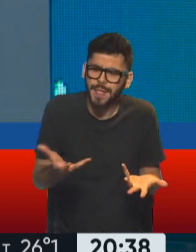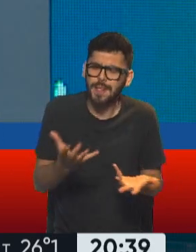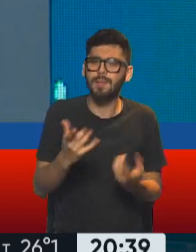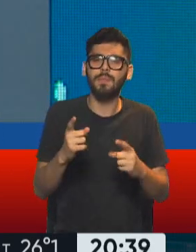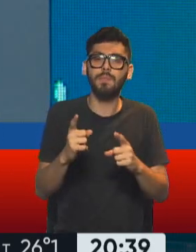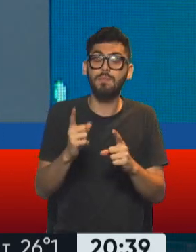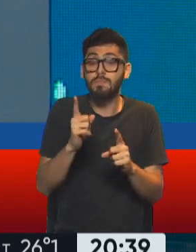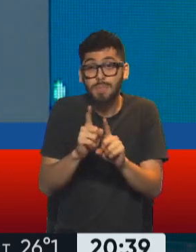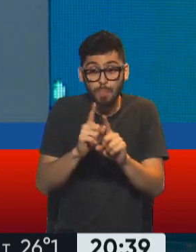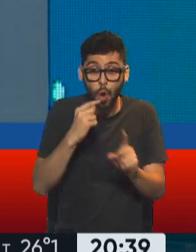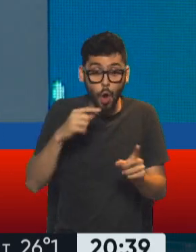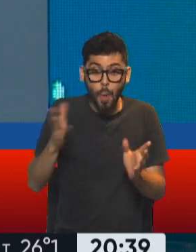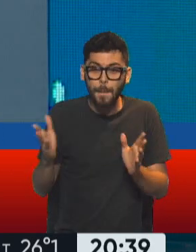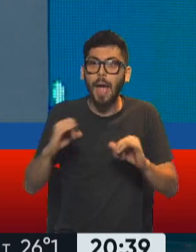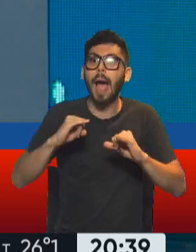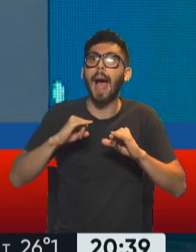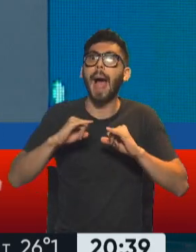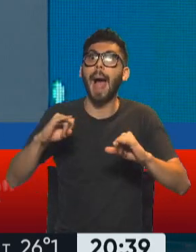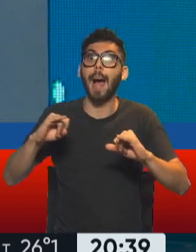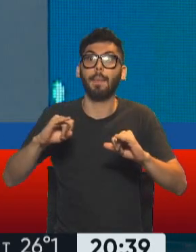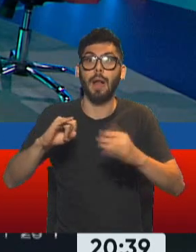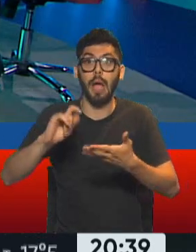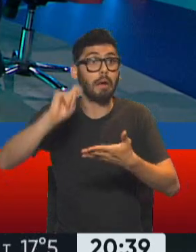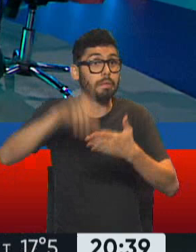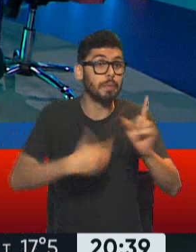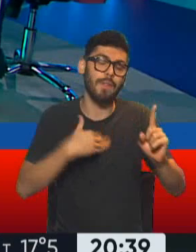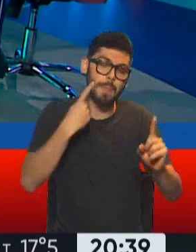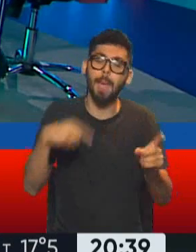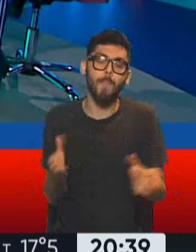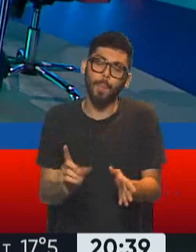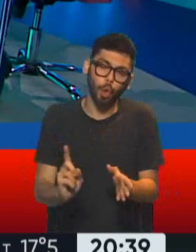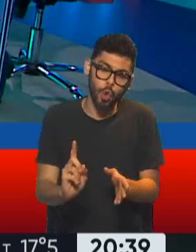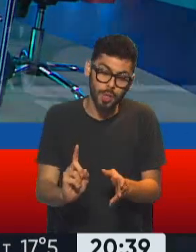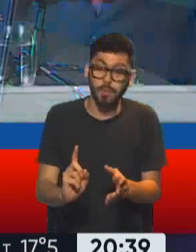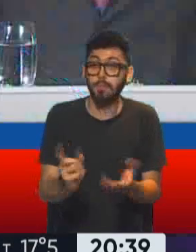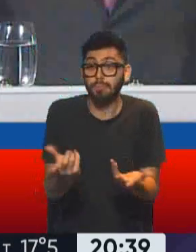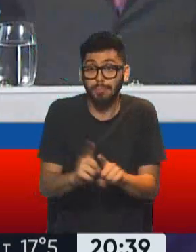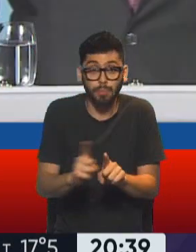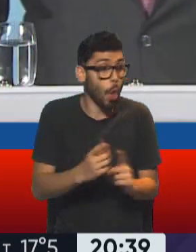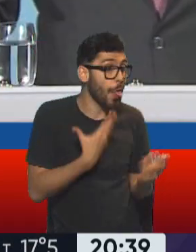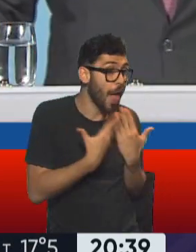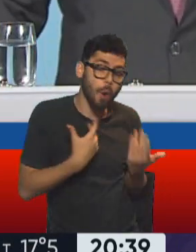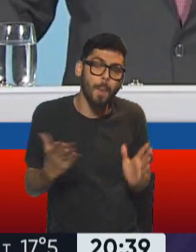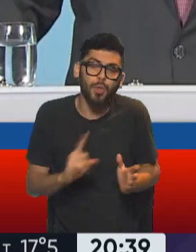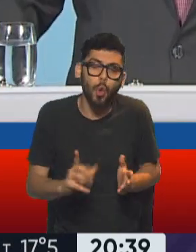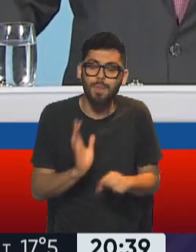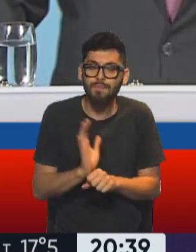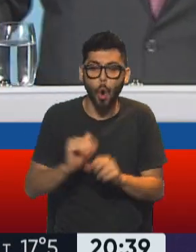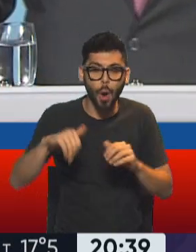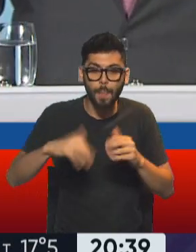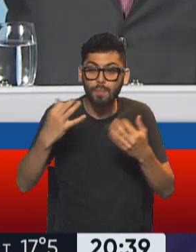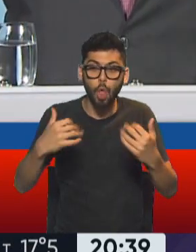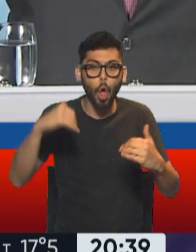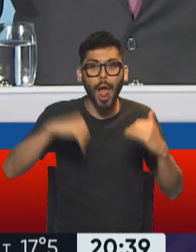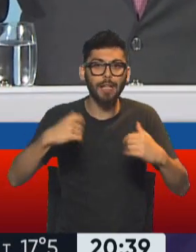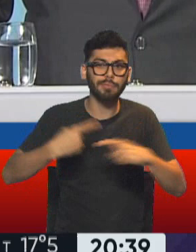como no es el momento de campaña un momento para firmar un acuerdo con el fondo tampoco es momento para sentarse a dialogar porque este es el momento en el que los electrodos están